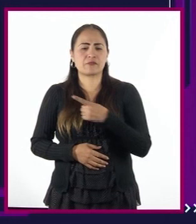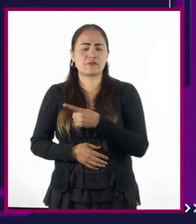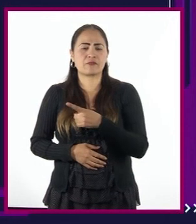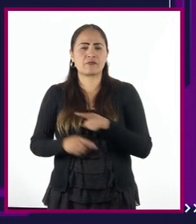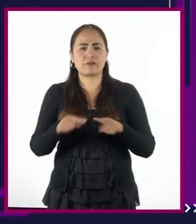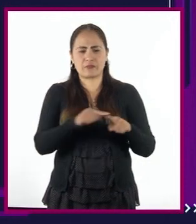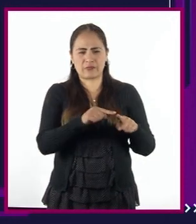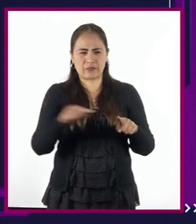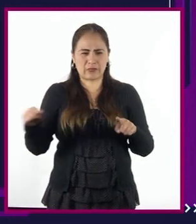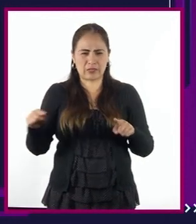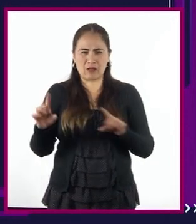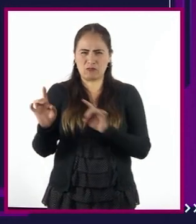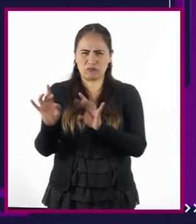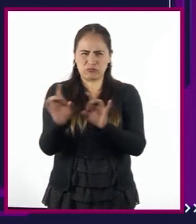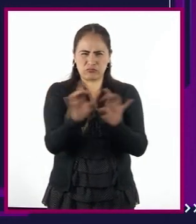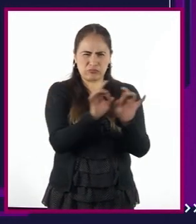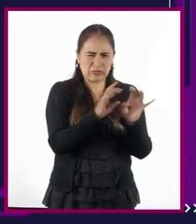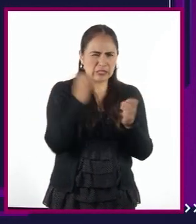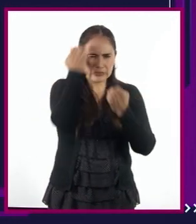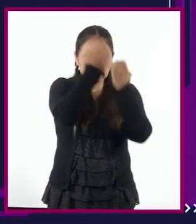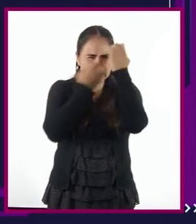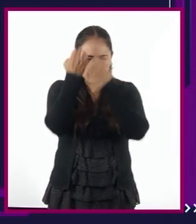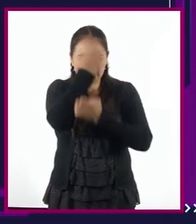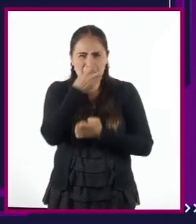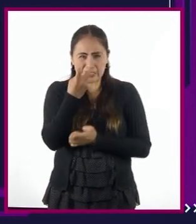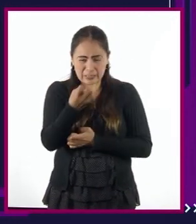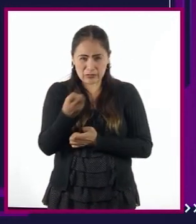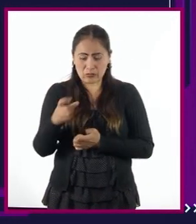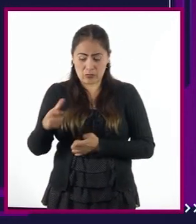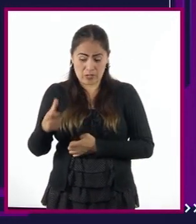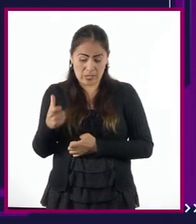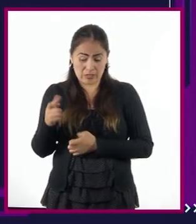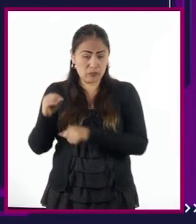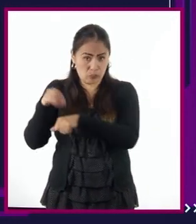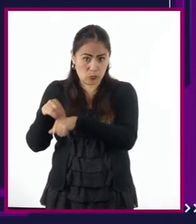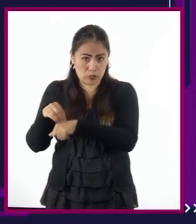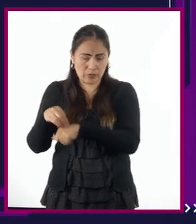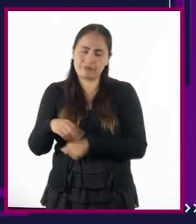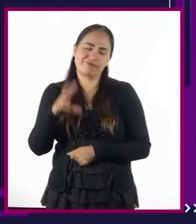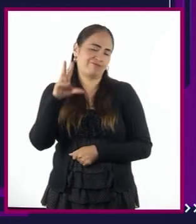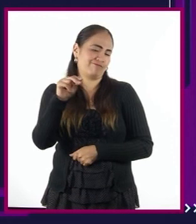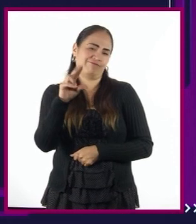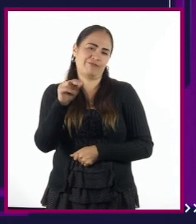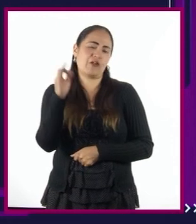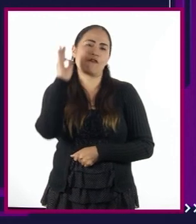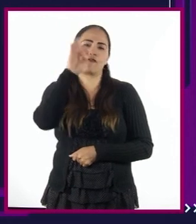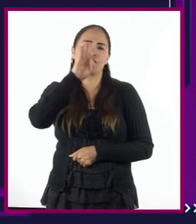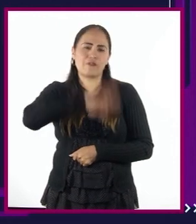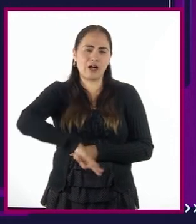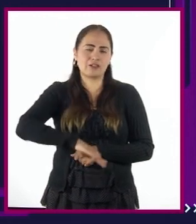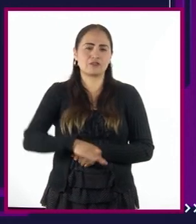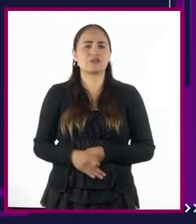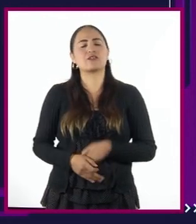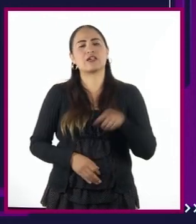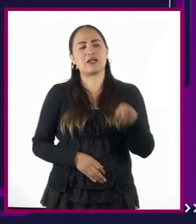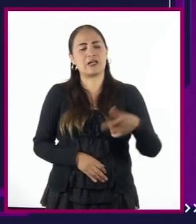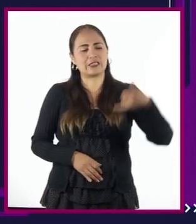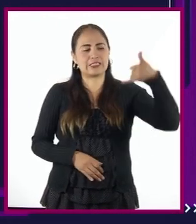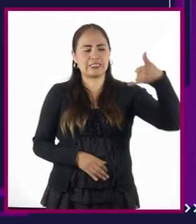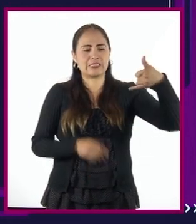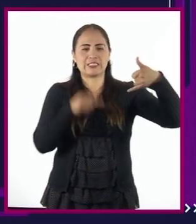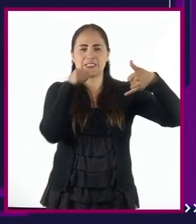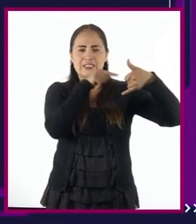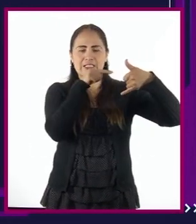estudiar se coloca en el eje de las abscisas. Falso. Este dato se coloca en el eje de las